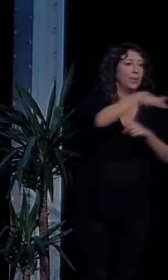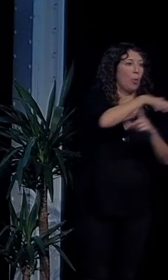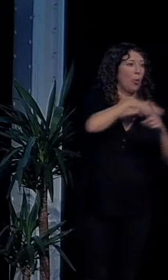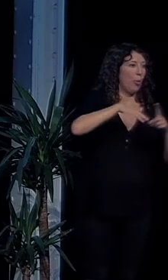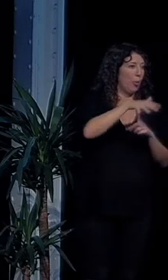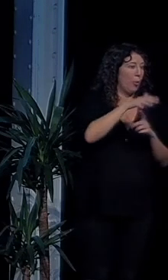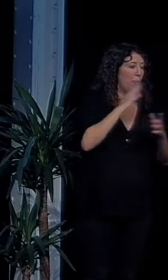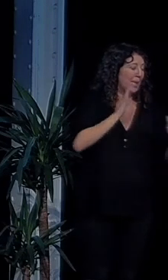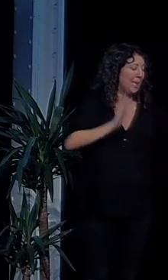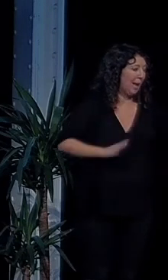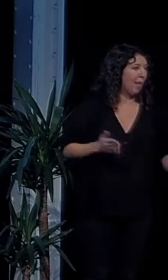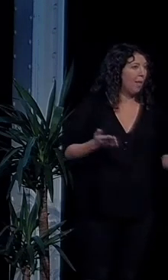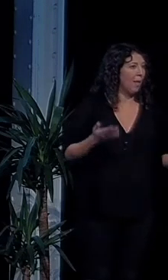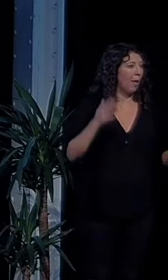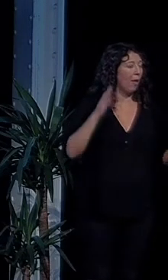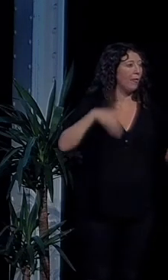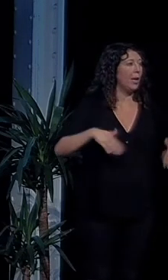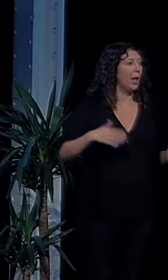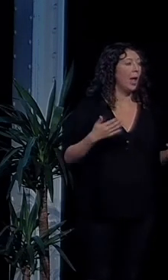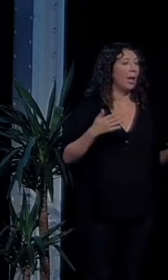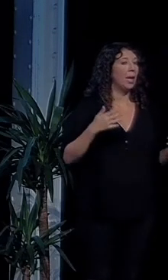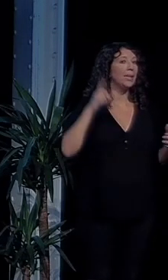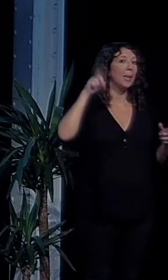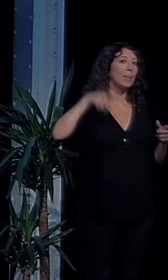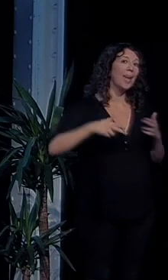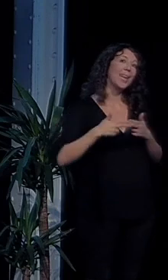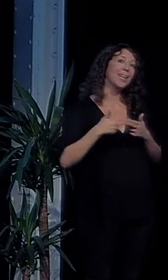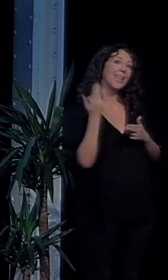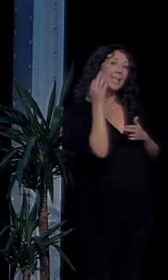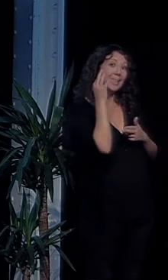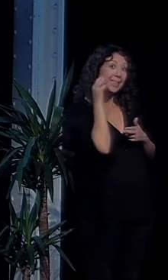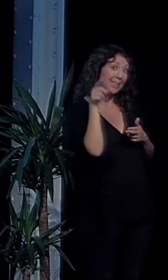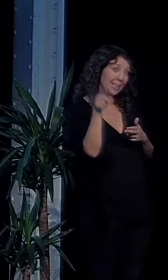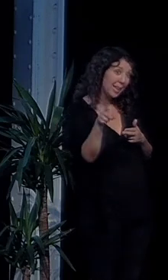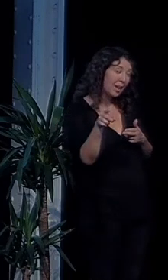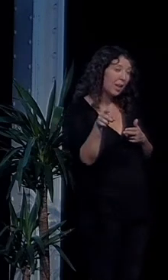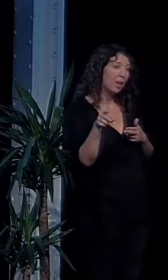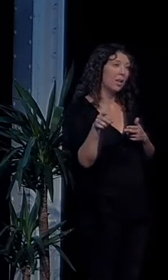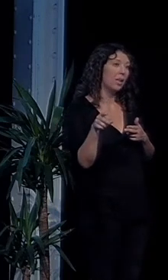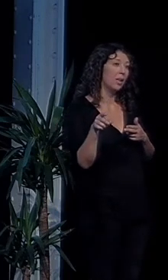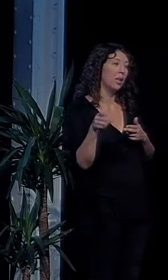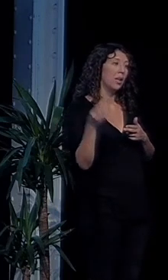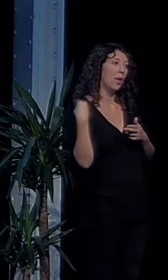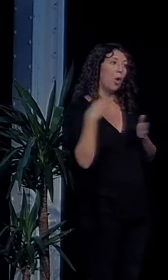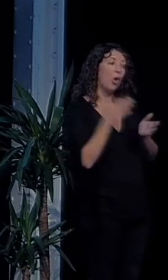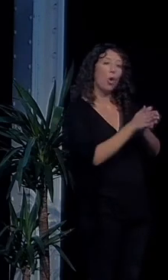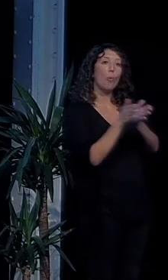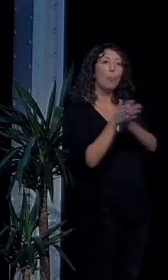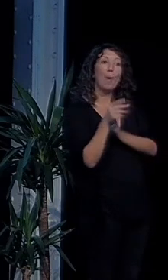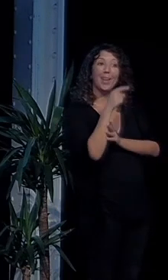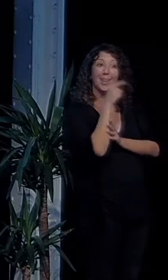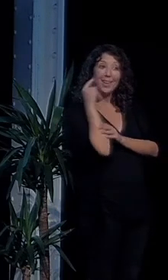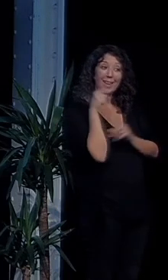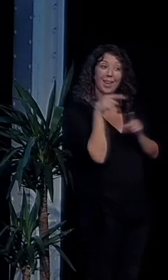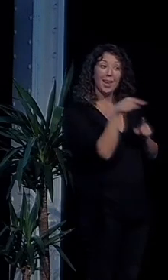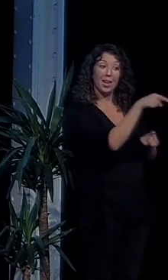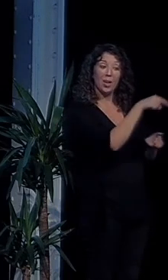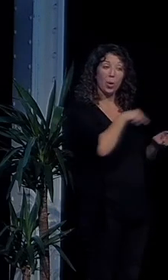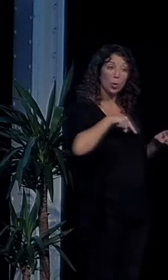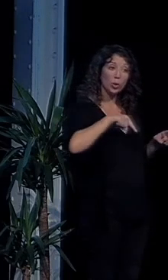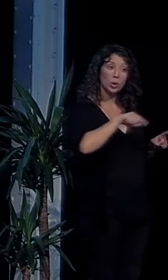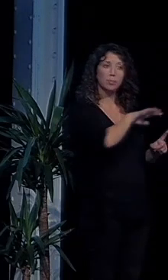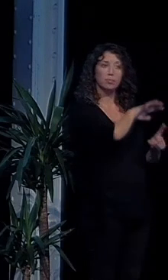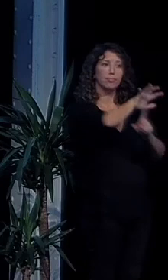por las circunstancias no pasó. También estuve hablando con una taxista y todas las agresiones que sus propios compañeros le